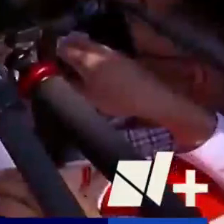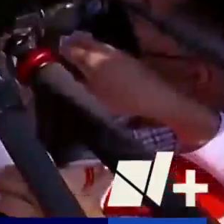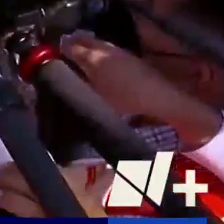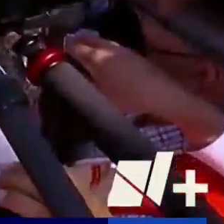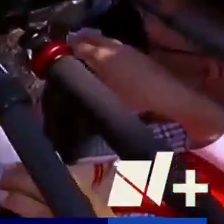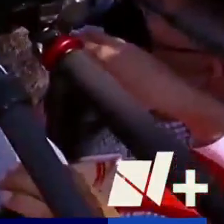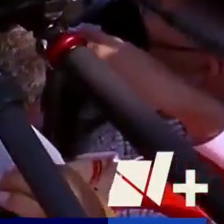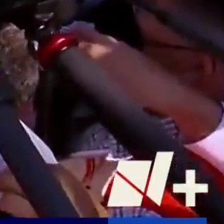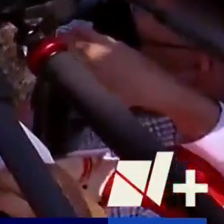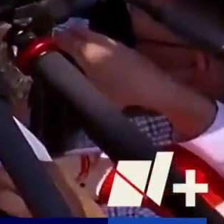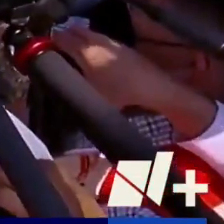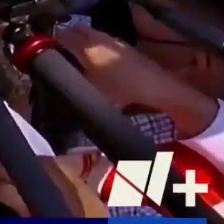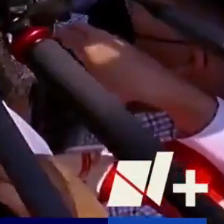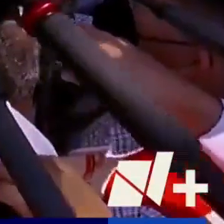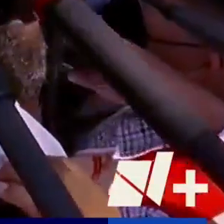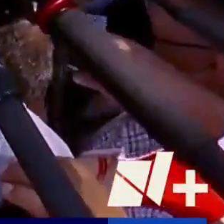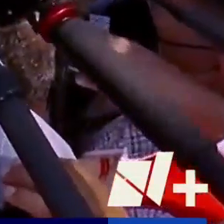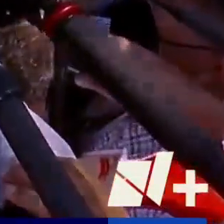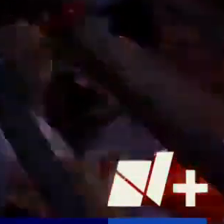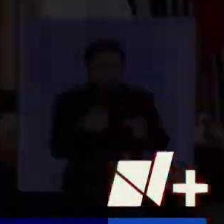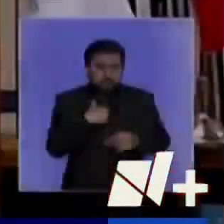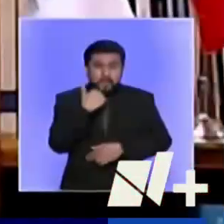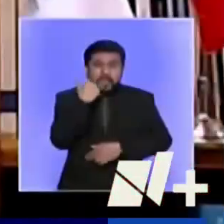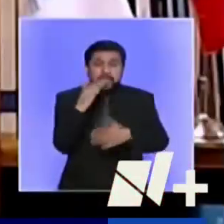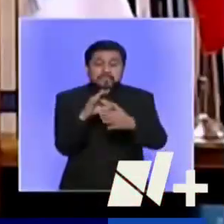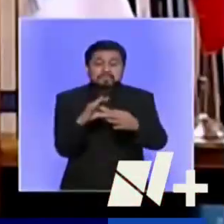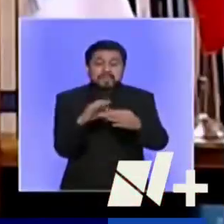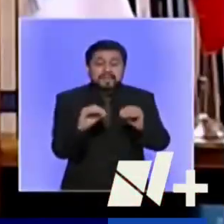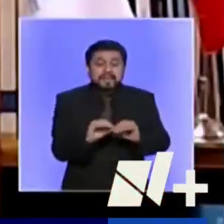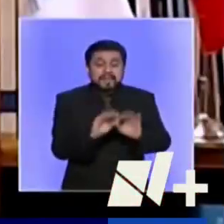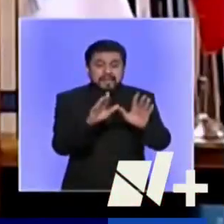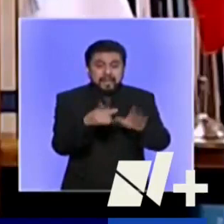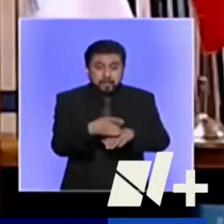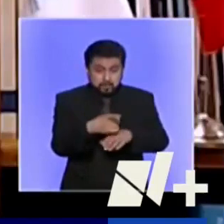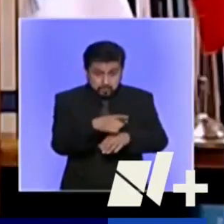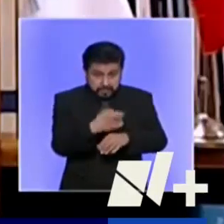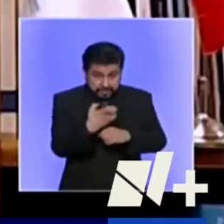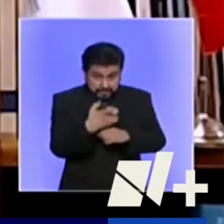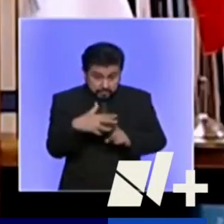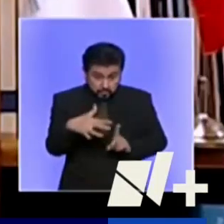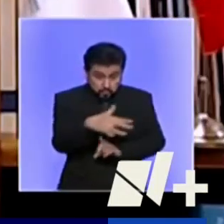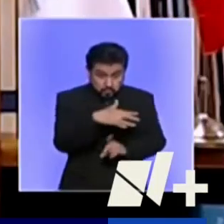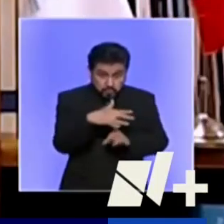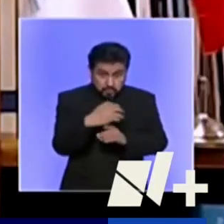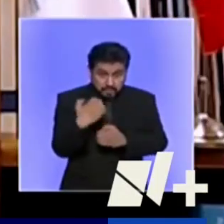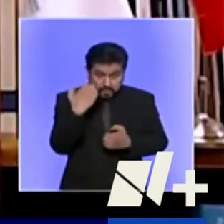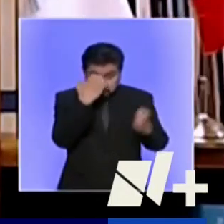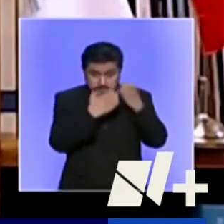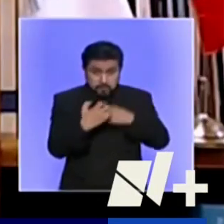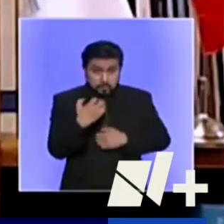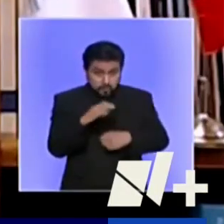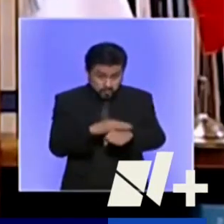Nacional planteó como principal causa de nulidad de la elección. Y a pesar de tenerse por demostrado ese contexto, ello no implica